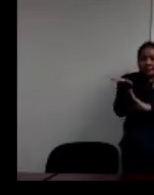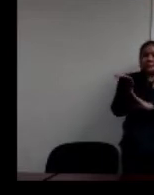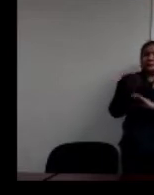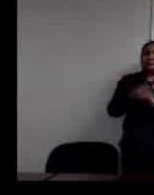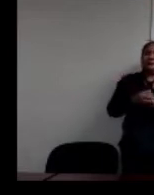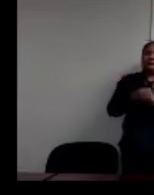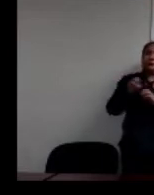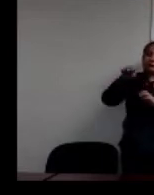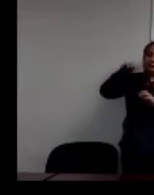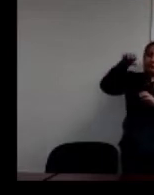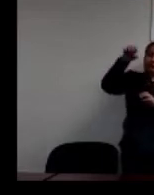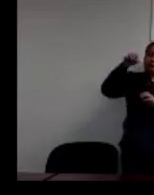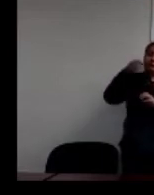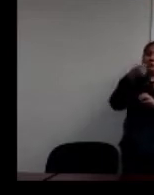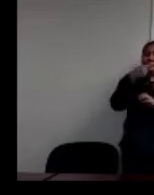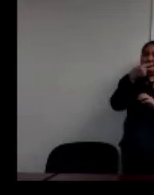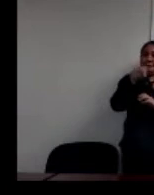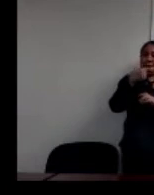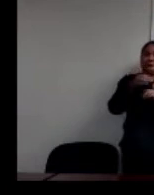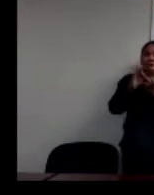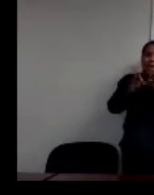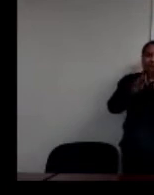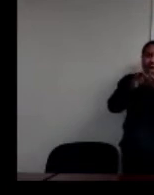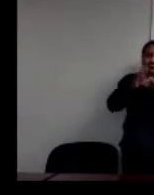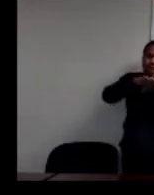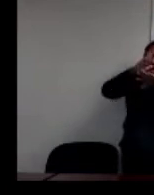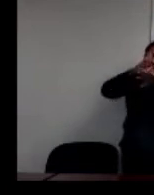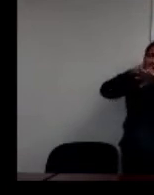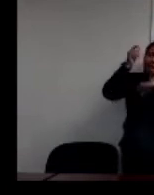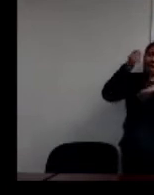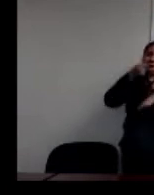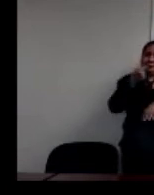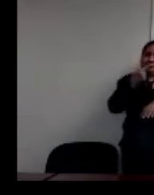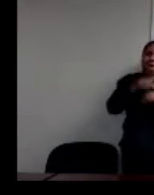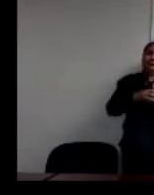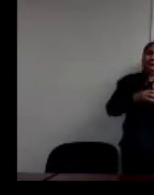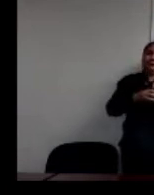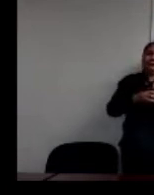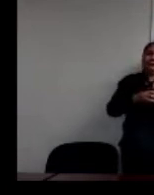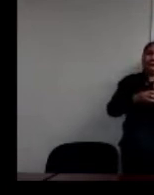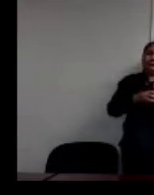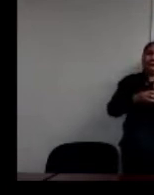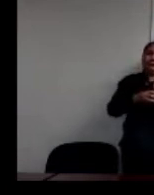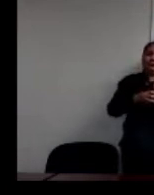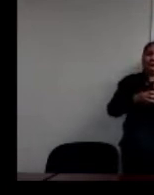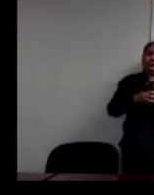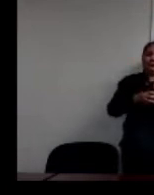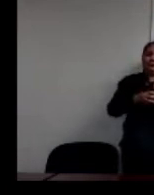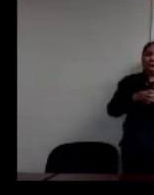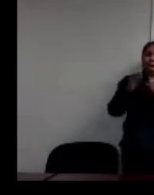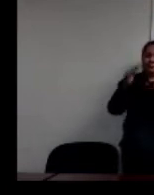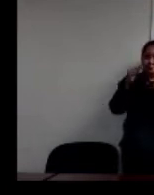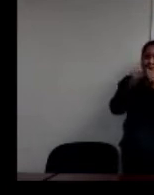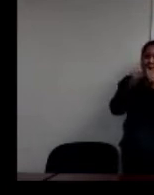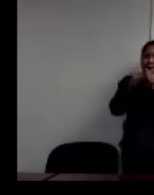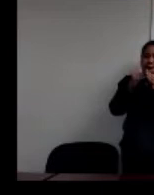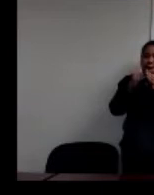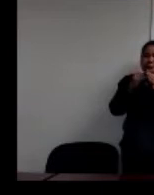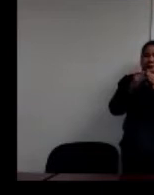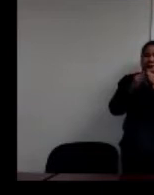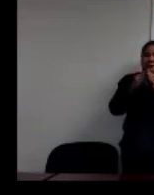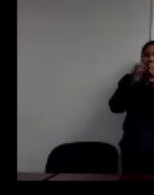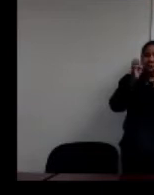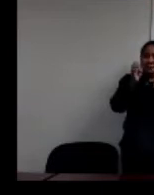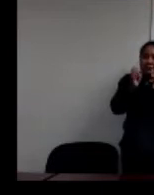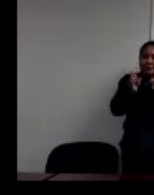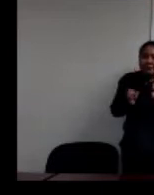el incremento inmediato del tratamiento. Así, incrementar el medicamento porque en casa estaba muy